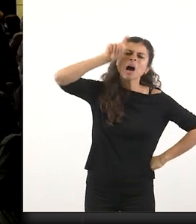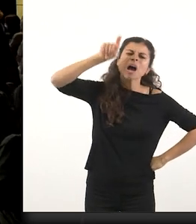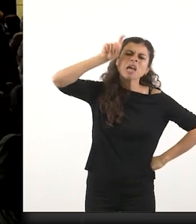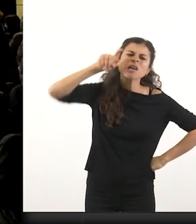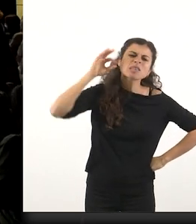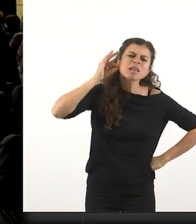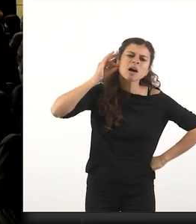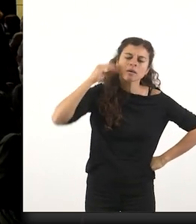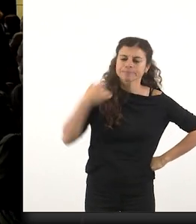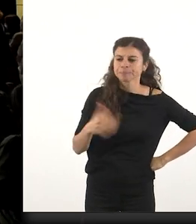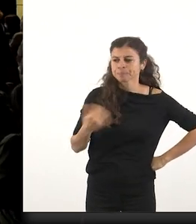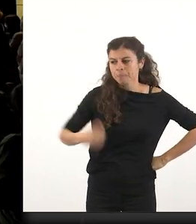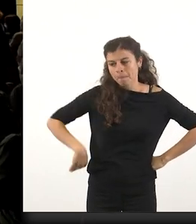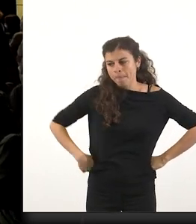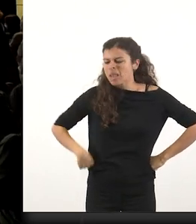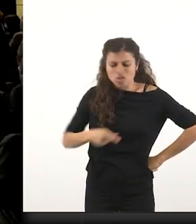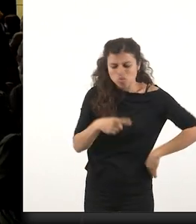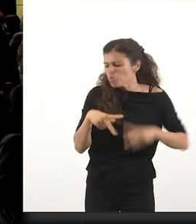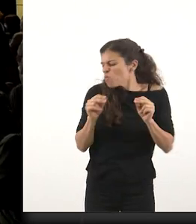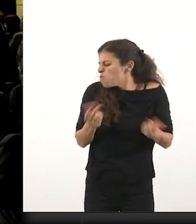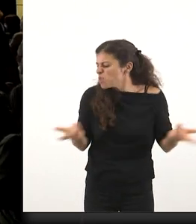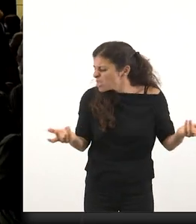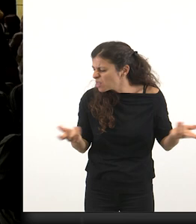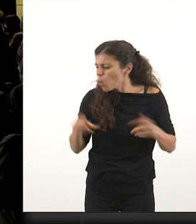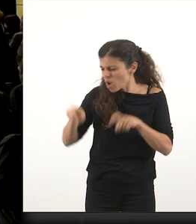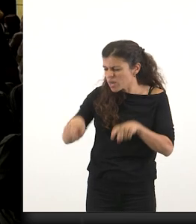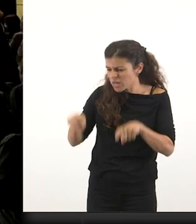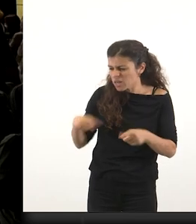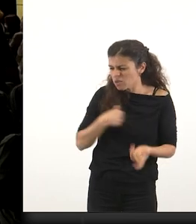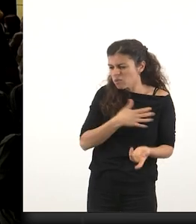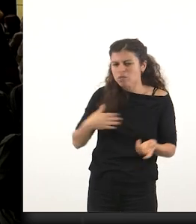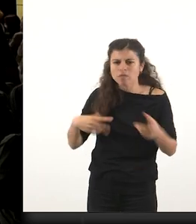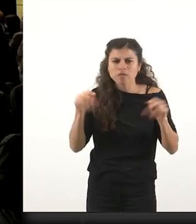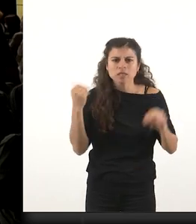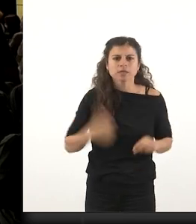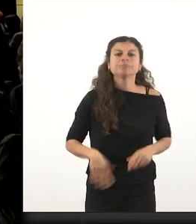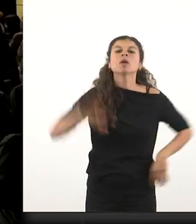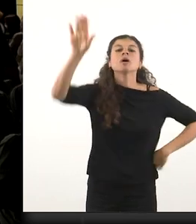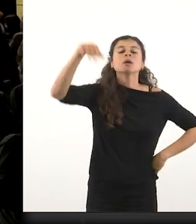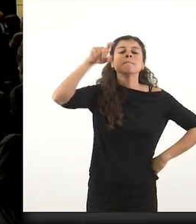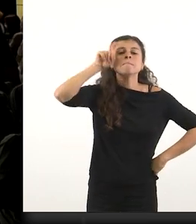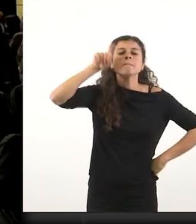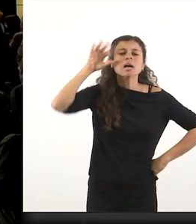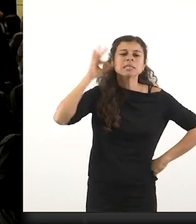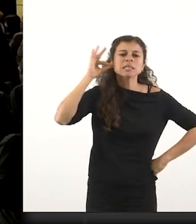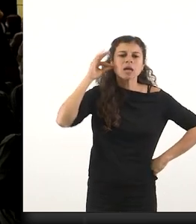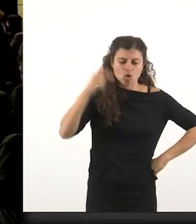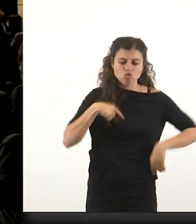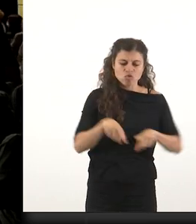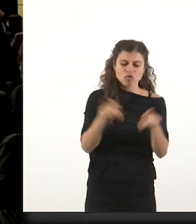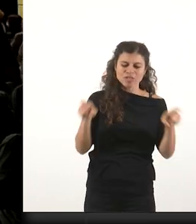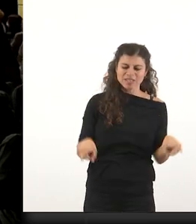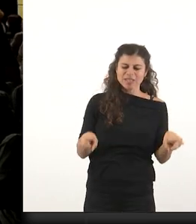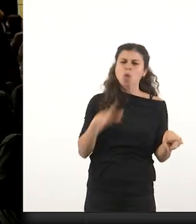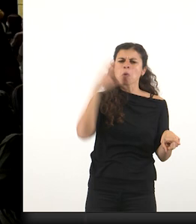cora acaba. ¿Al recreo, no? Está el huevo de afeminazi. Está la anduja, ¿no? La que no es puta. ¡Maestra! Yo no estoy sentado así